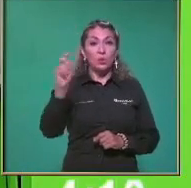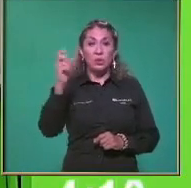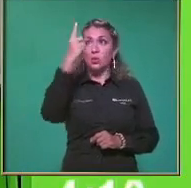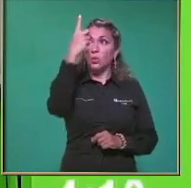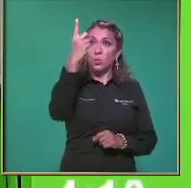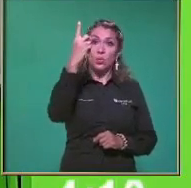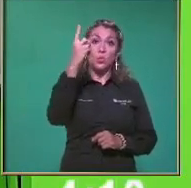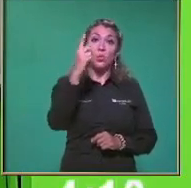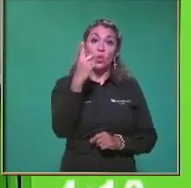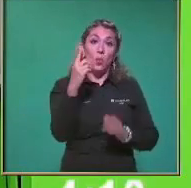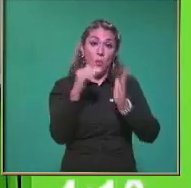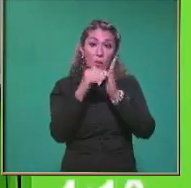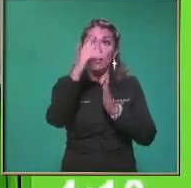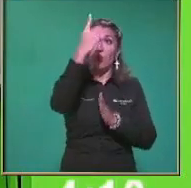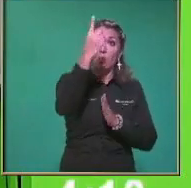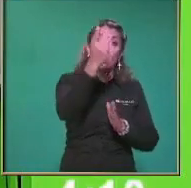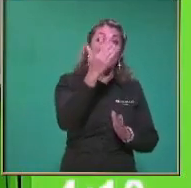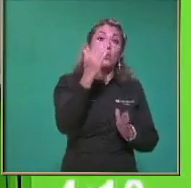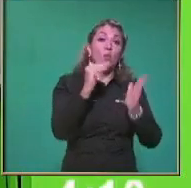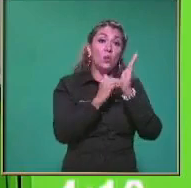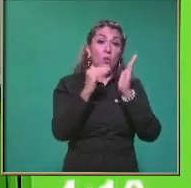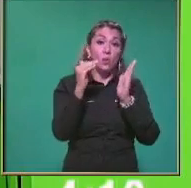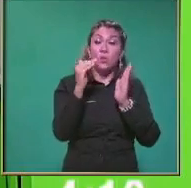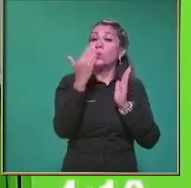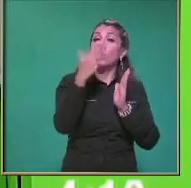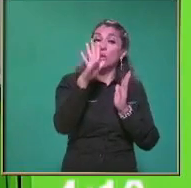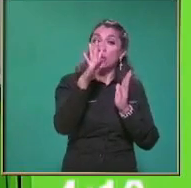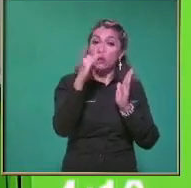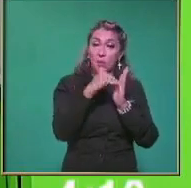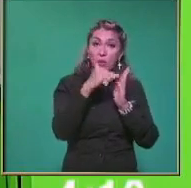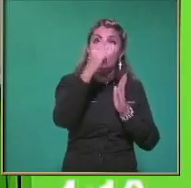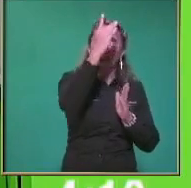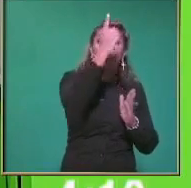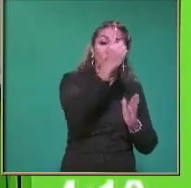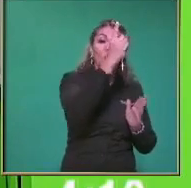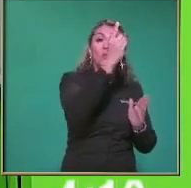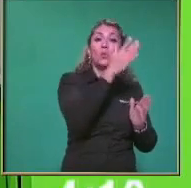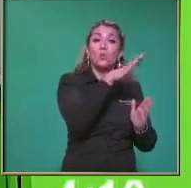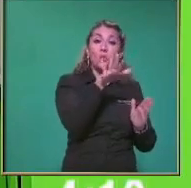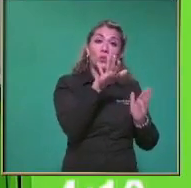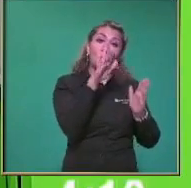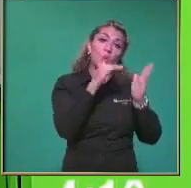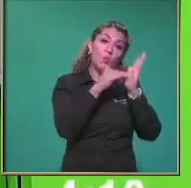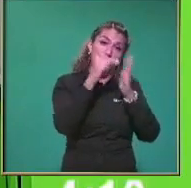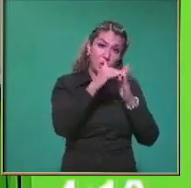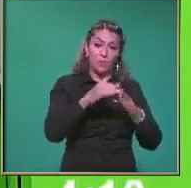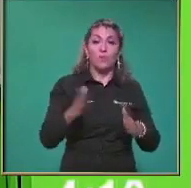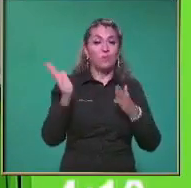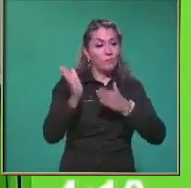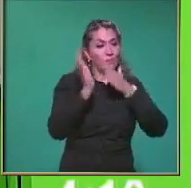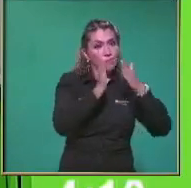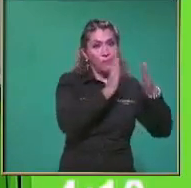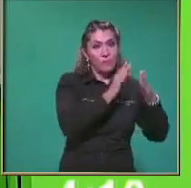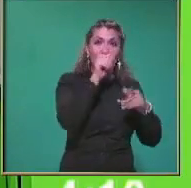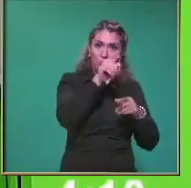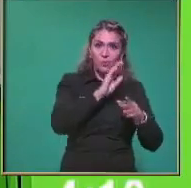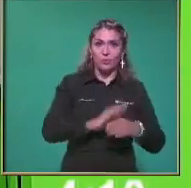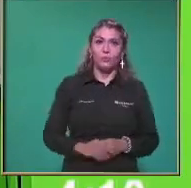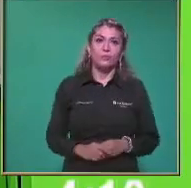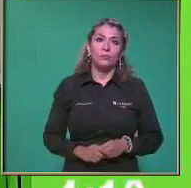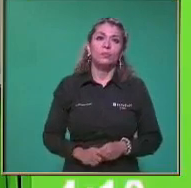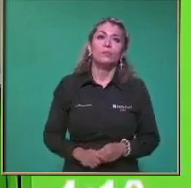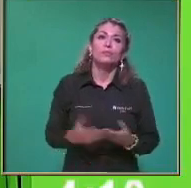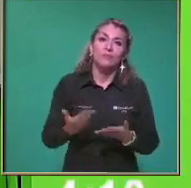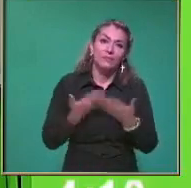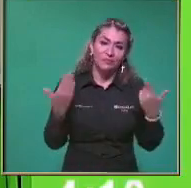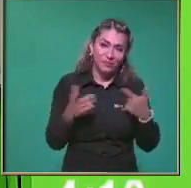10, 100, 1000, 10.000, 100.000, etcétera. ¿Sí? Muy bien. Entonces vamos a continuar. Yo aquí